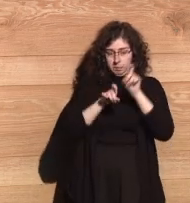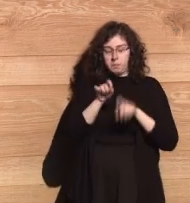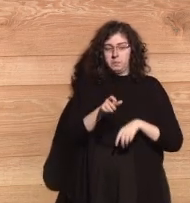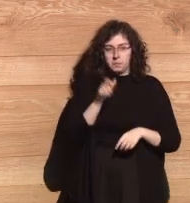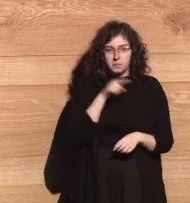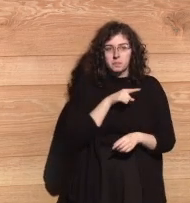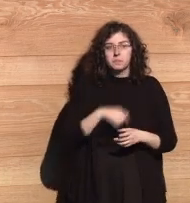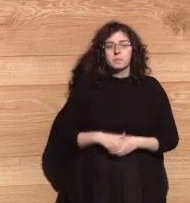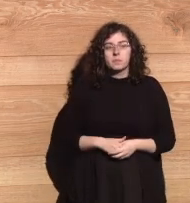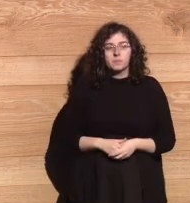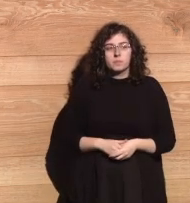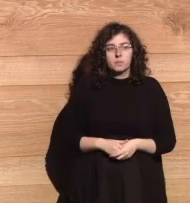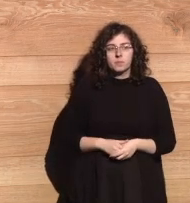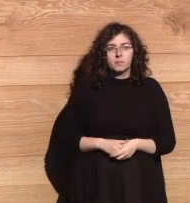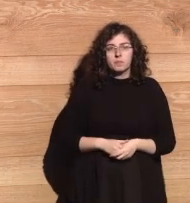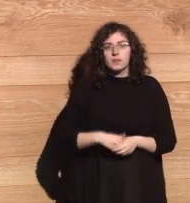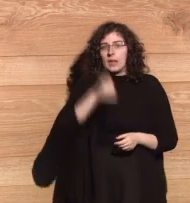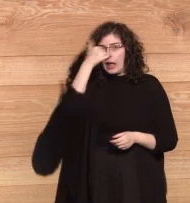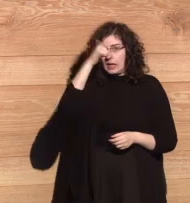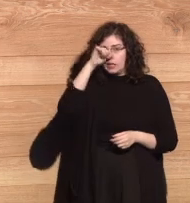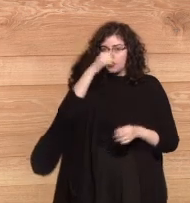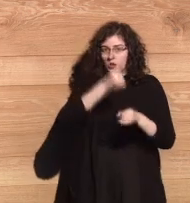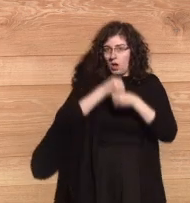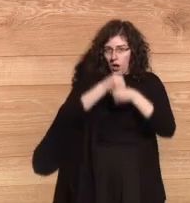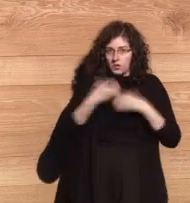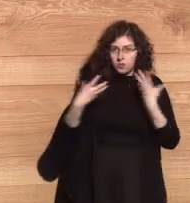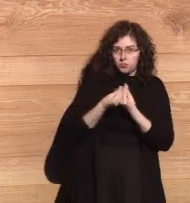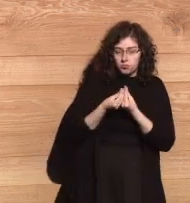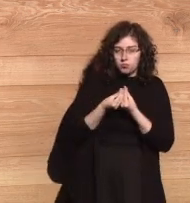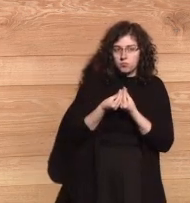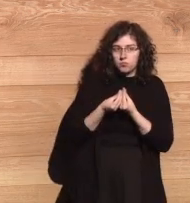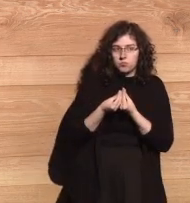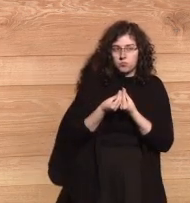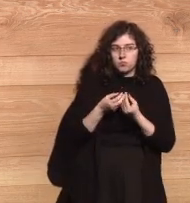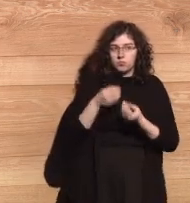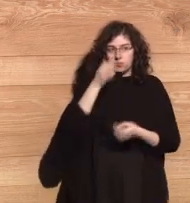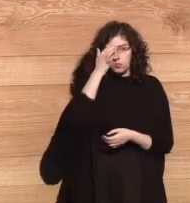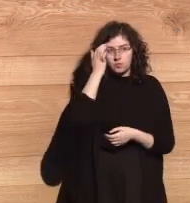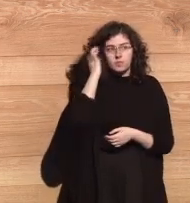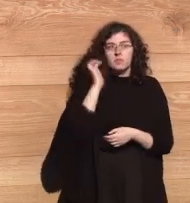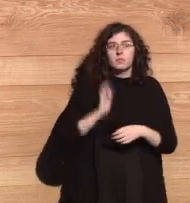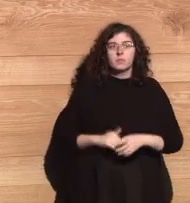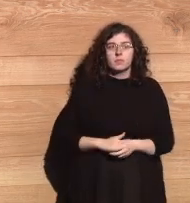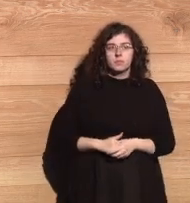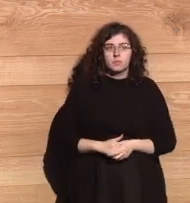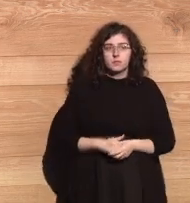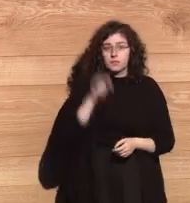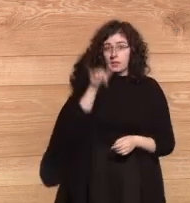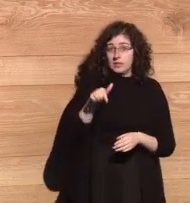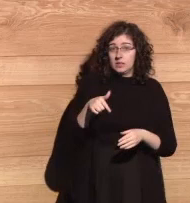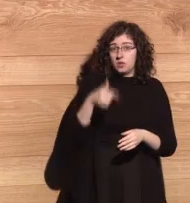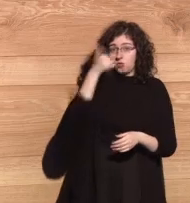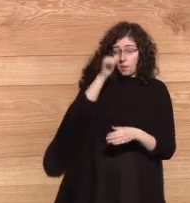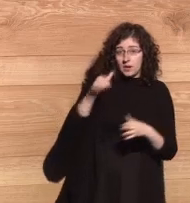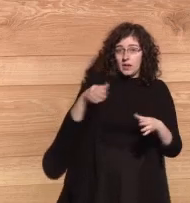del señor con el caballo. Bueno, esta foto, ese es don Gerardo, con su